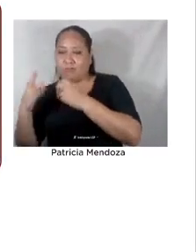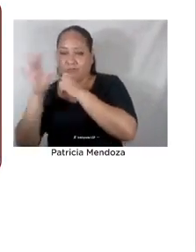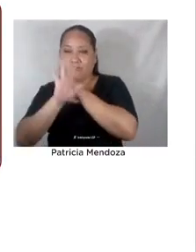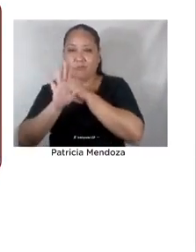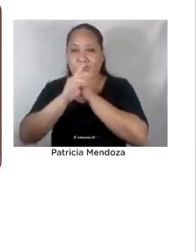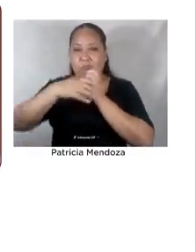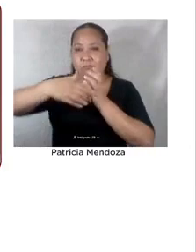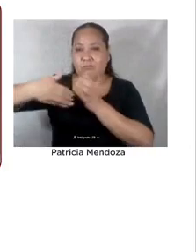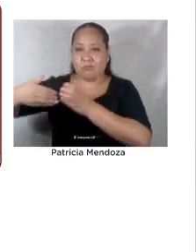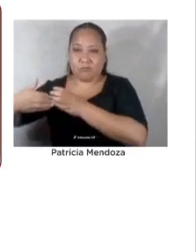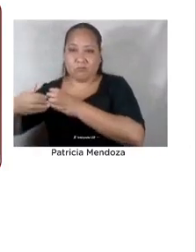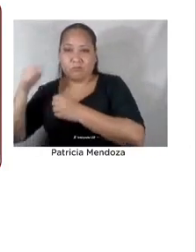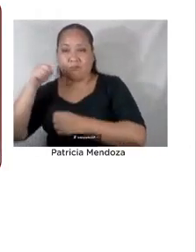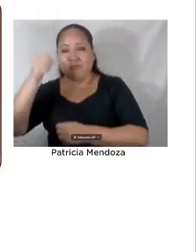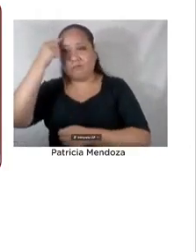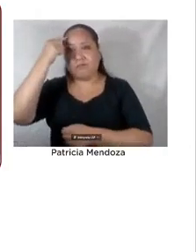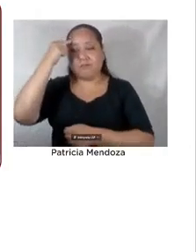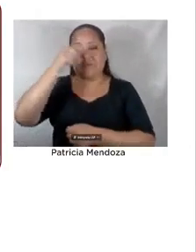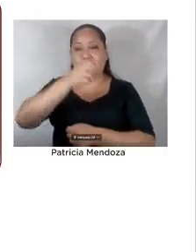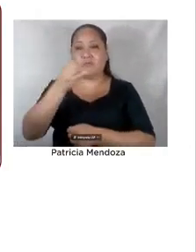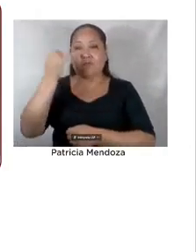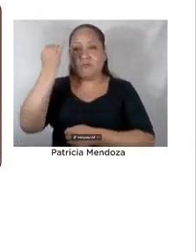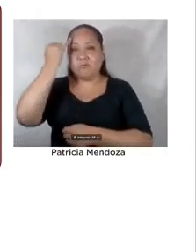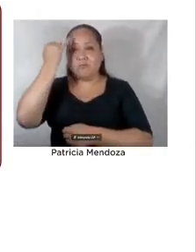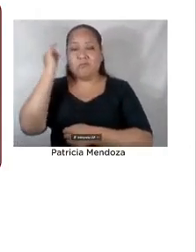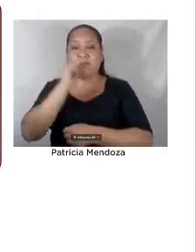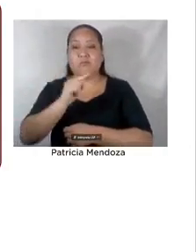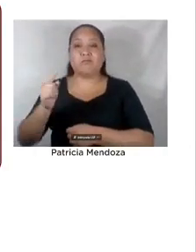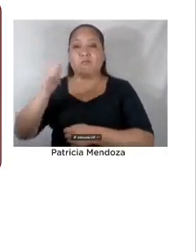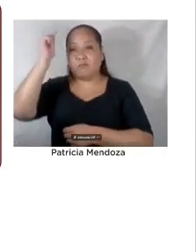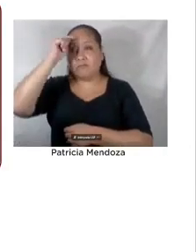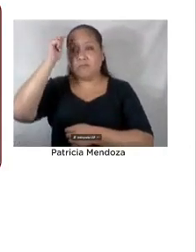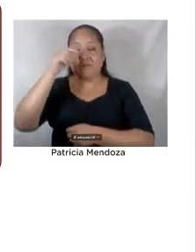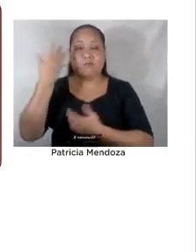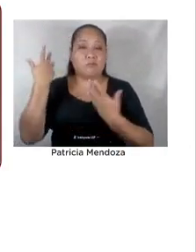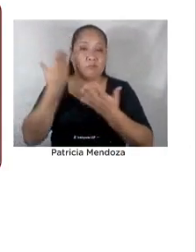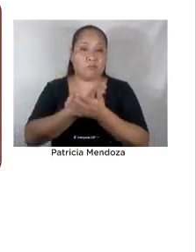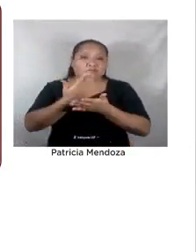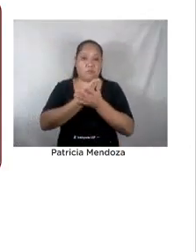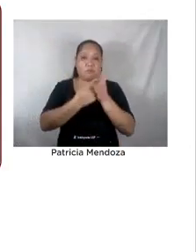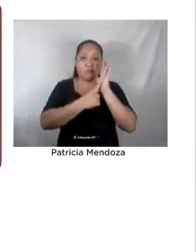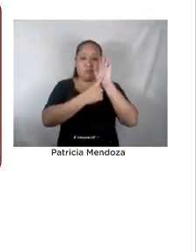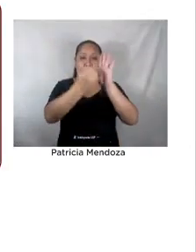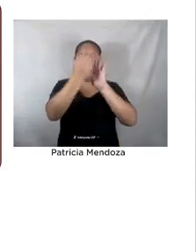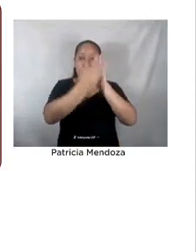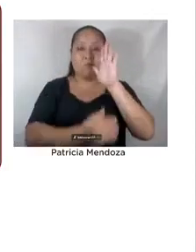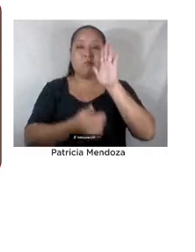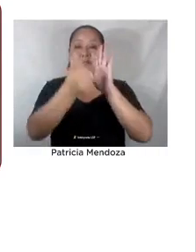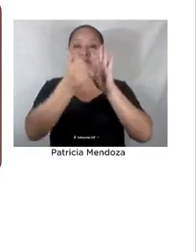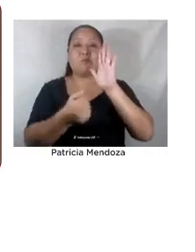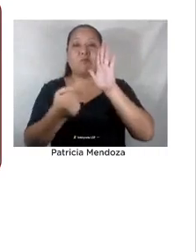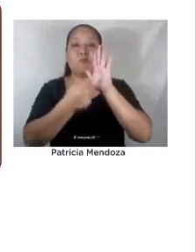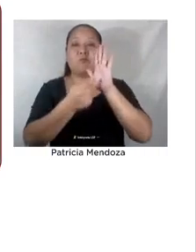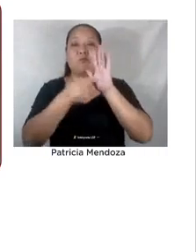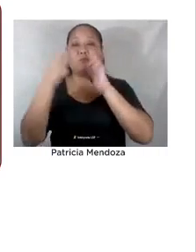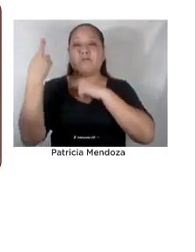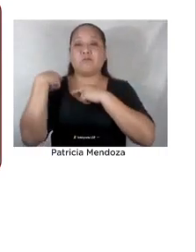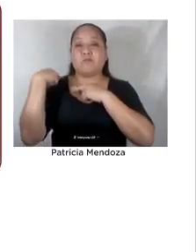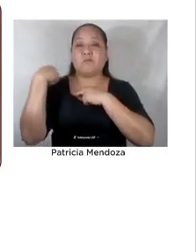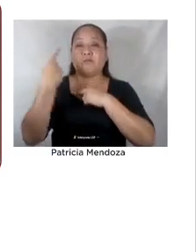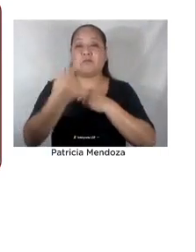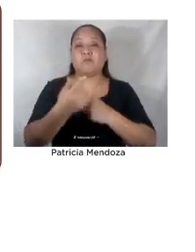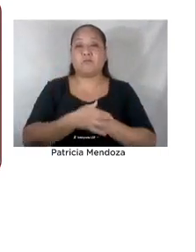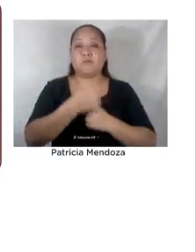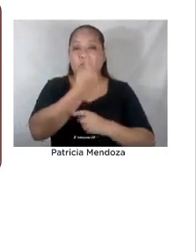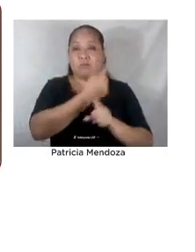entonces creo que algunas de estas teorías ya serán en su momento demostradas para ver qué rol juegan para